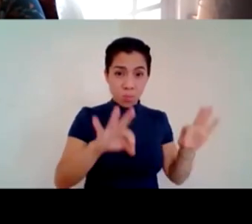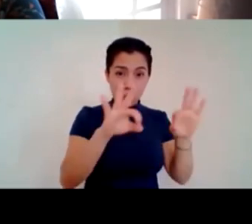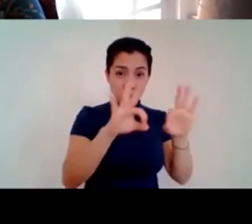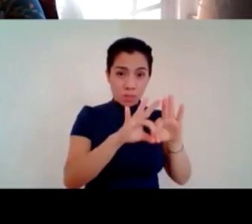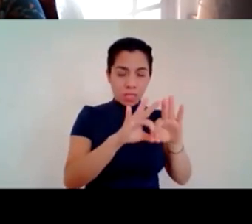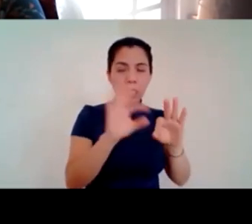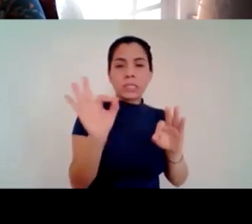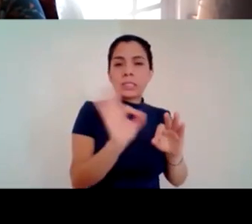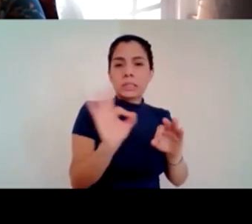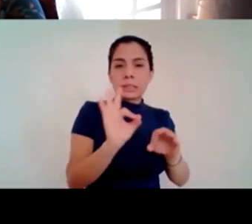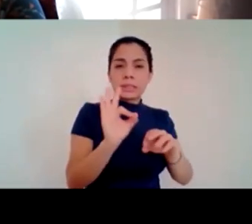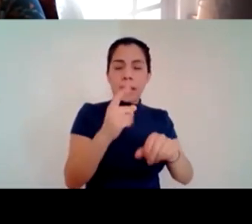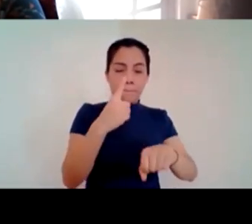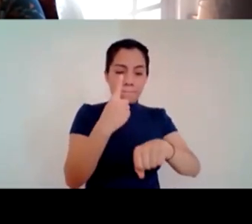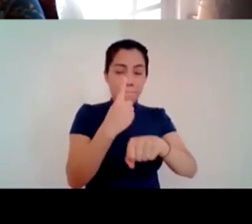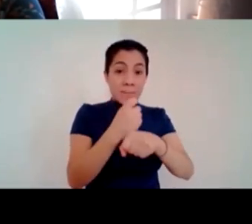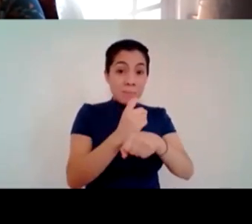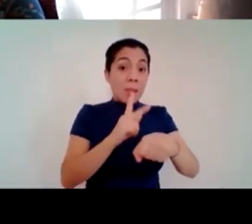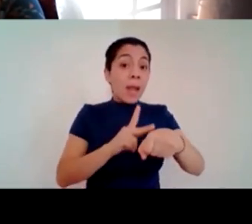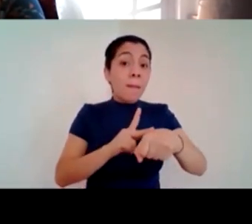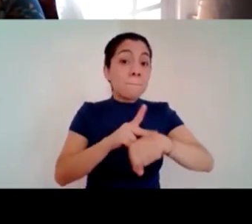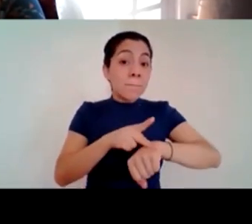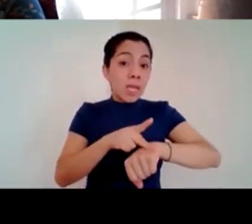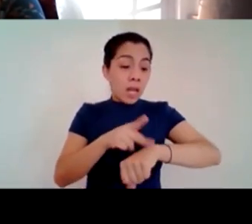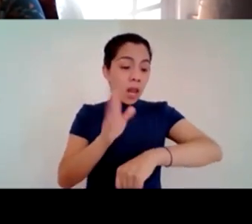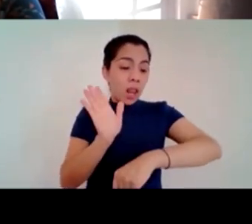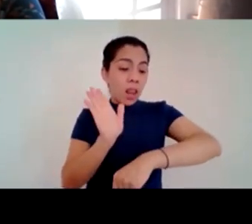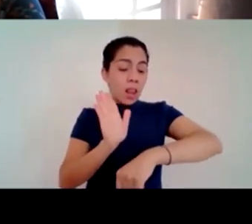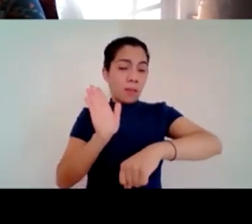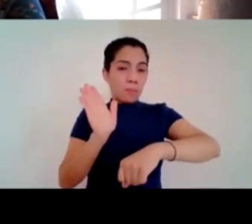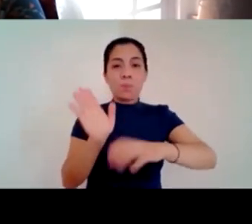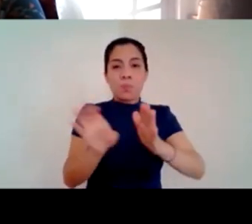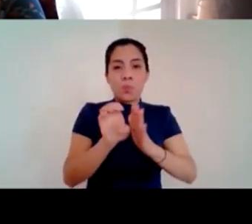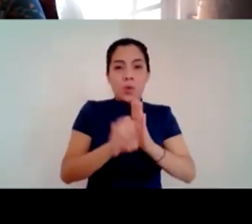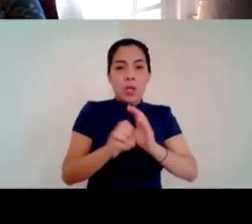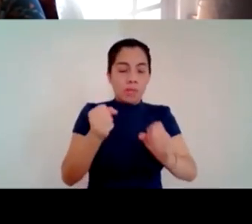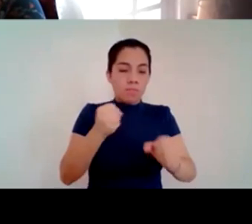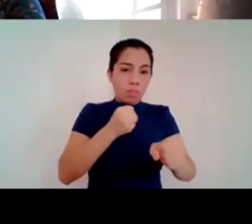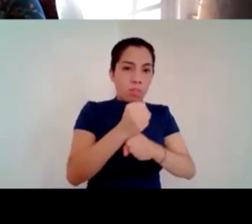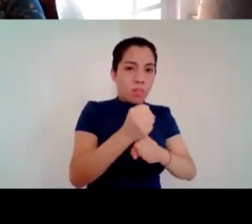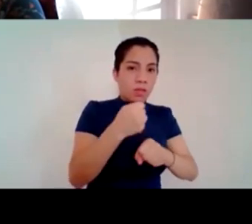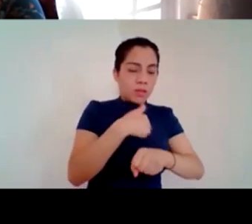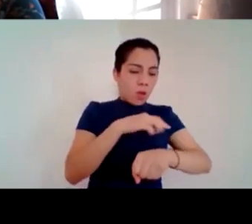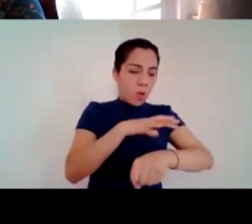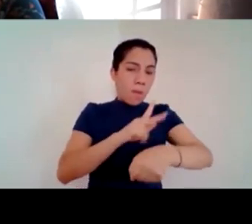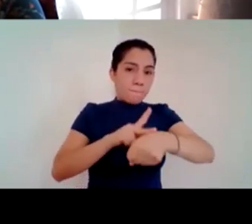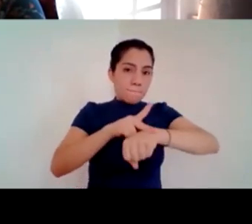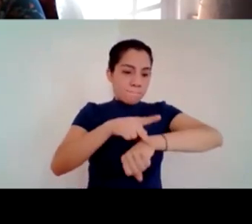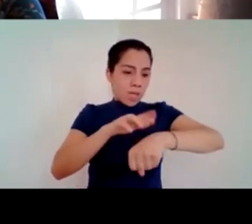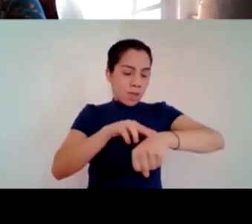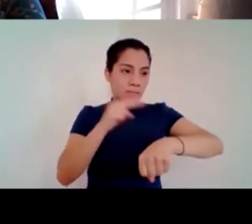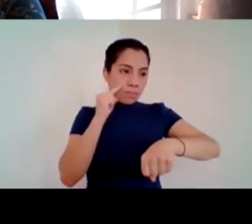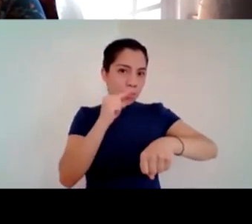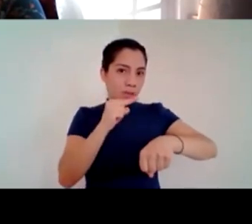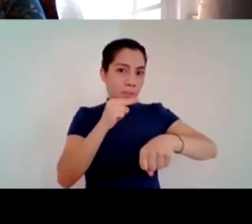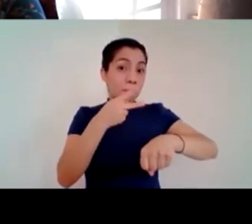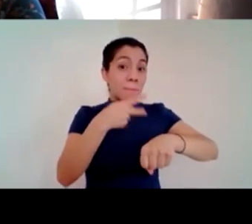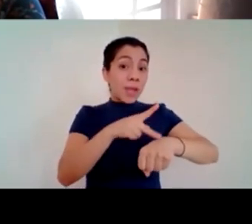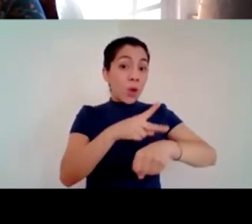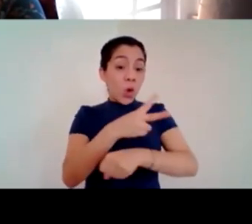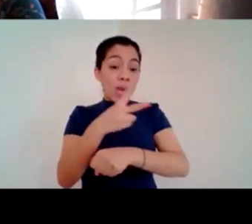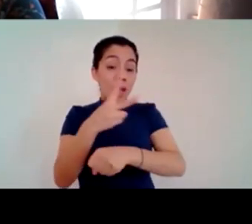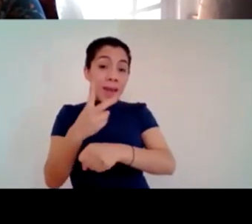dejan en la piel primera en la segunda hay un tatuaje de violencia interior